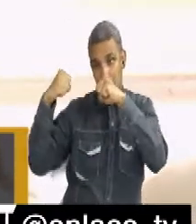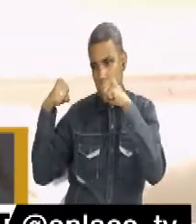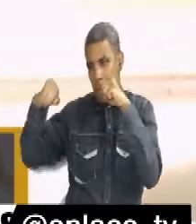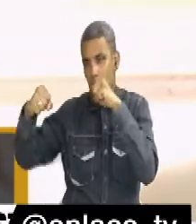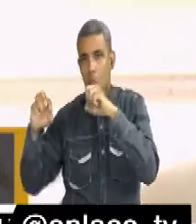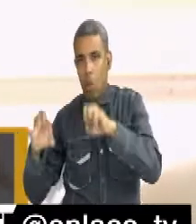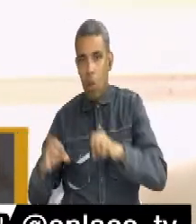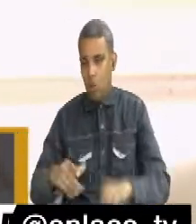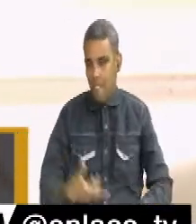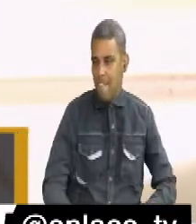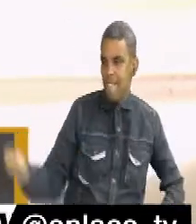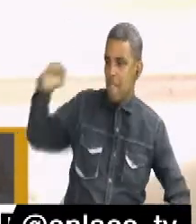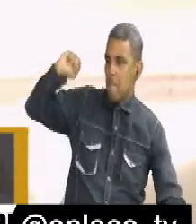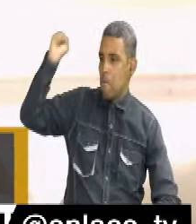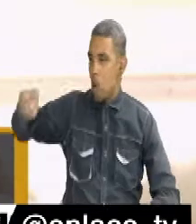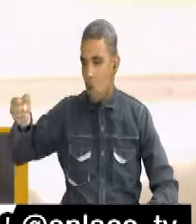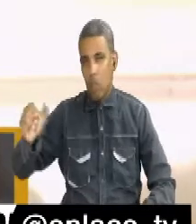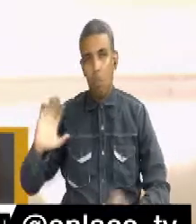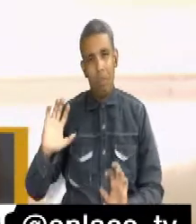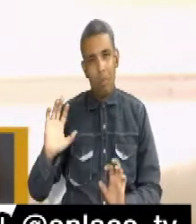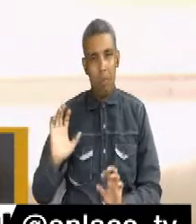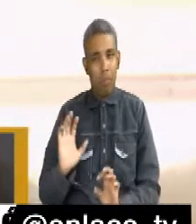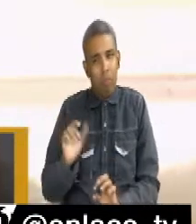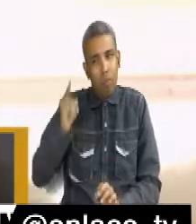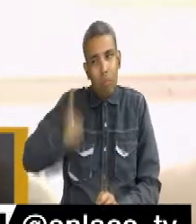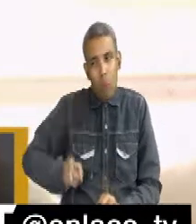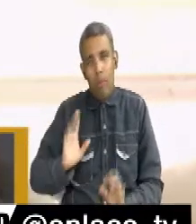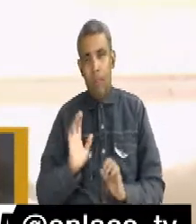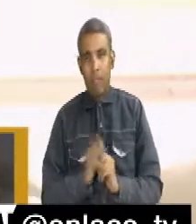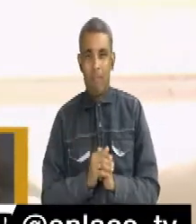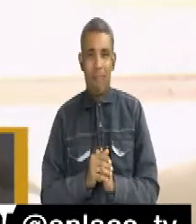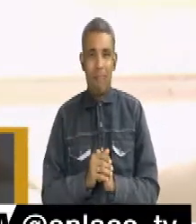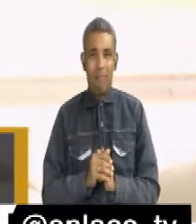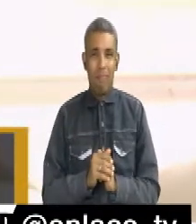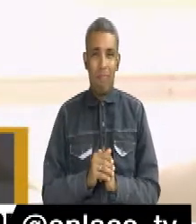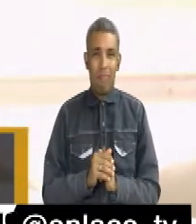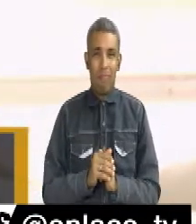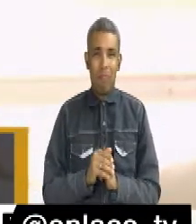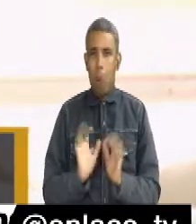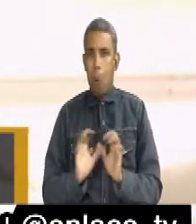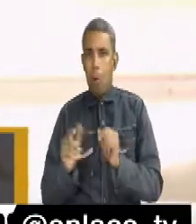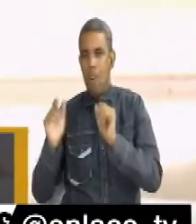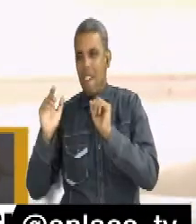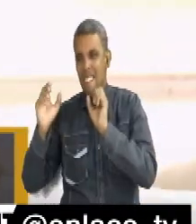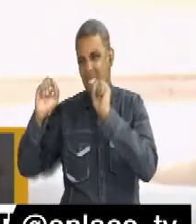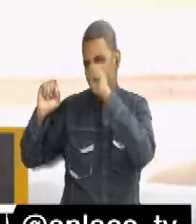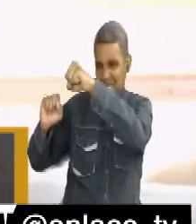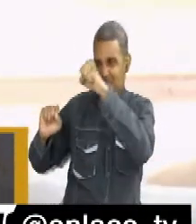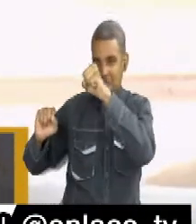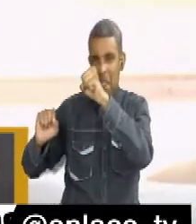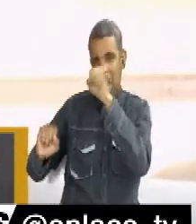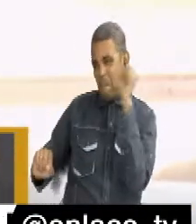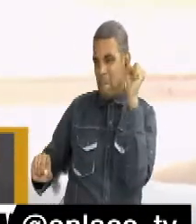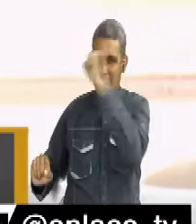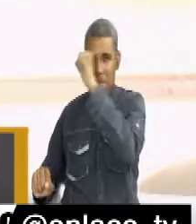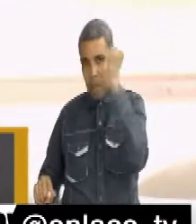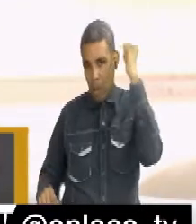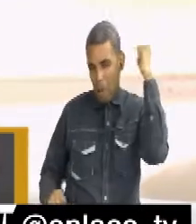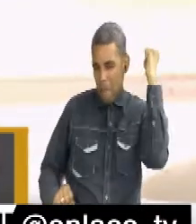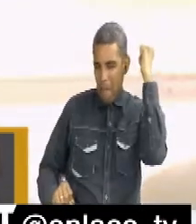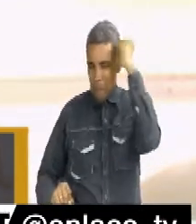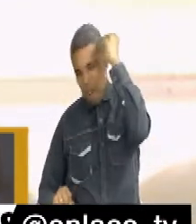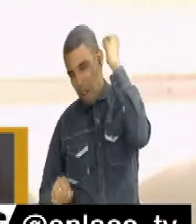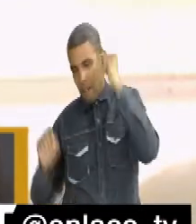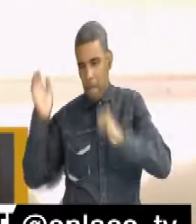del victimario, o que la agrede en contra de la pared o contra un elemento. Eso se considera